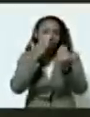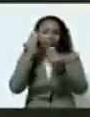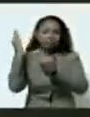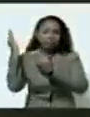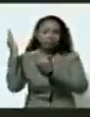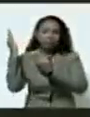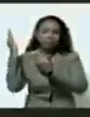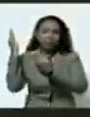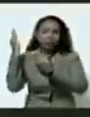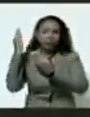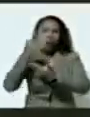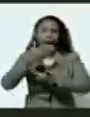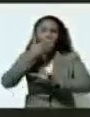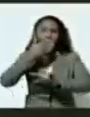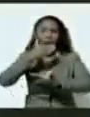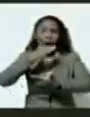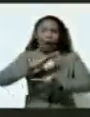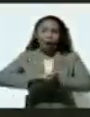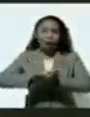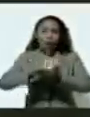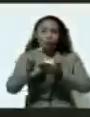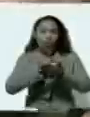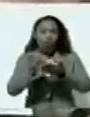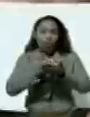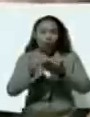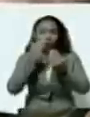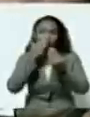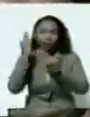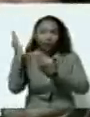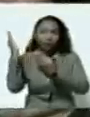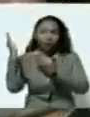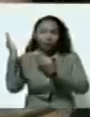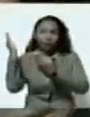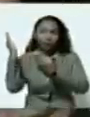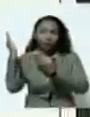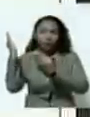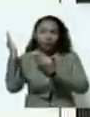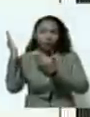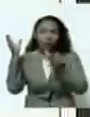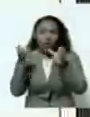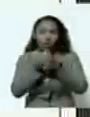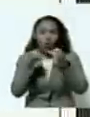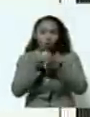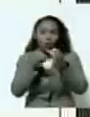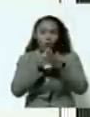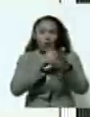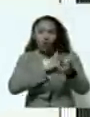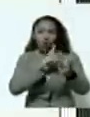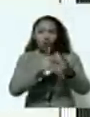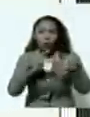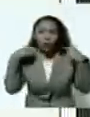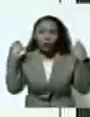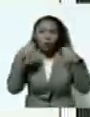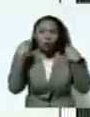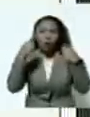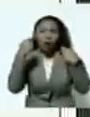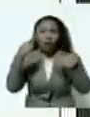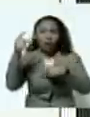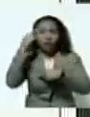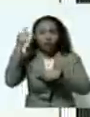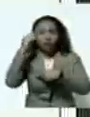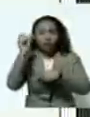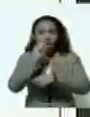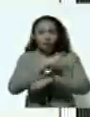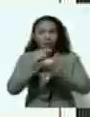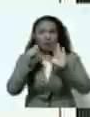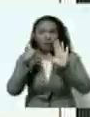Esta es una carta, un documento, del grupo terrorista Voluntad Popular, fechado